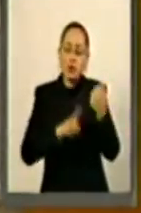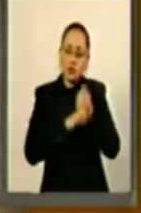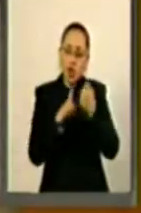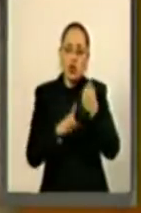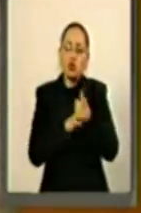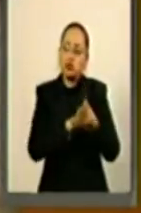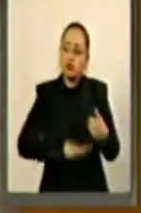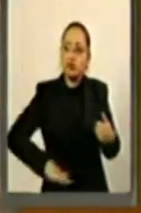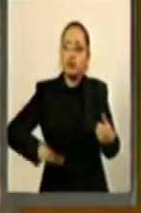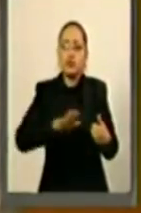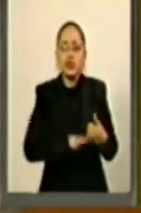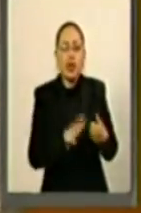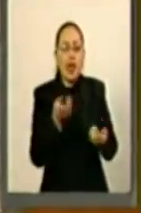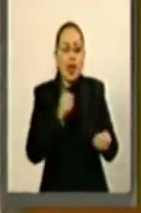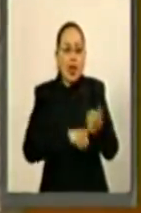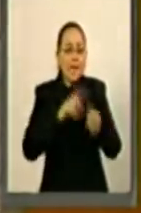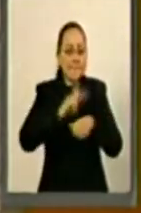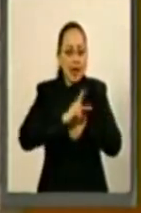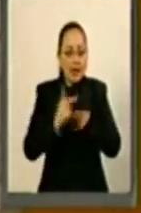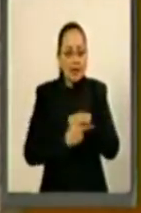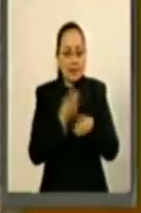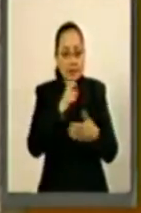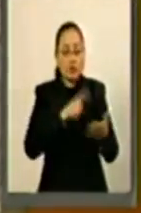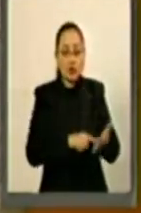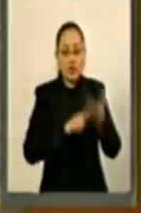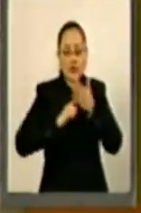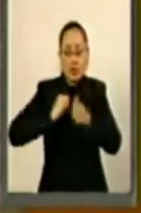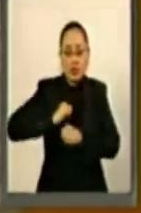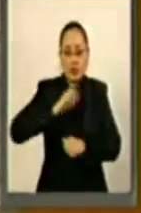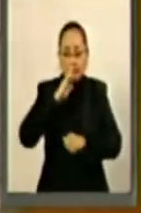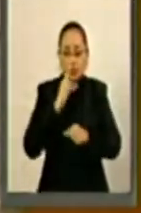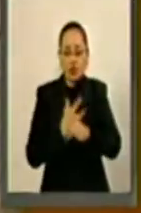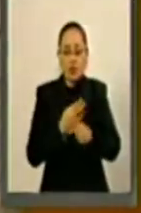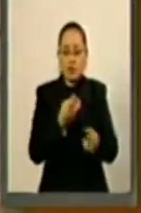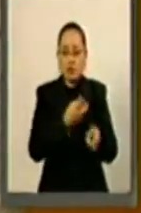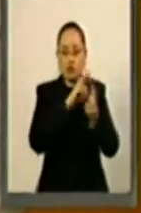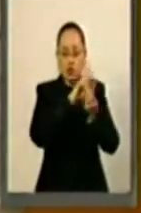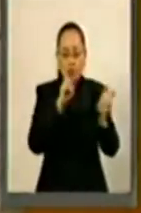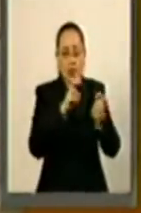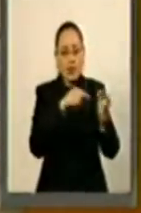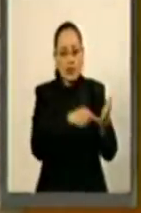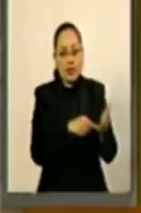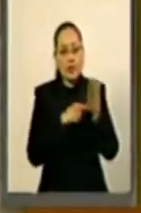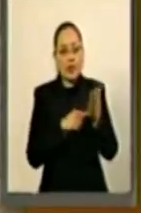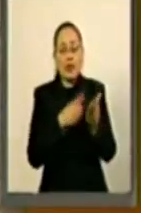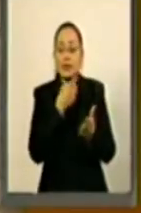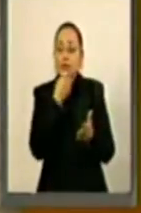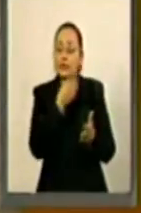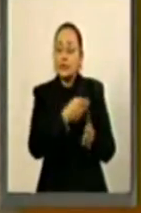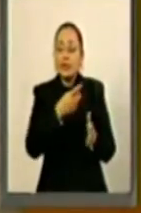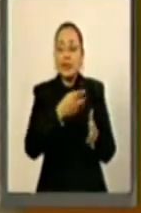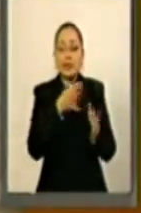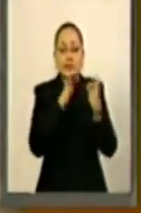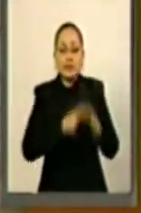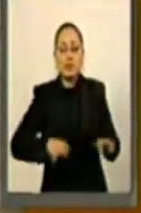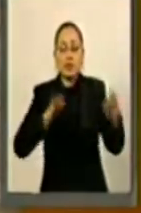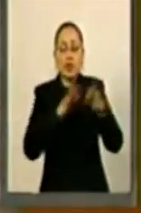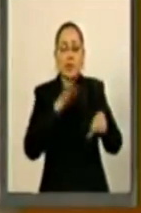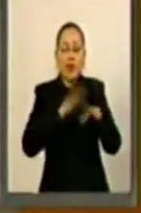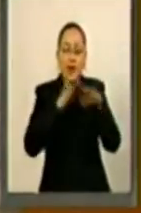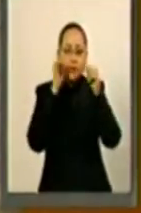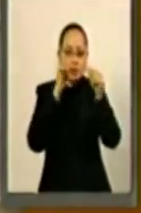pública, así lo señalan autoridades en la materia, y requieren de manera indispensable atenciones